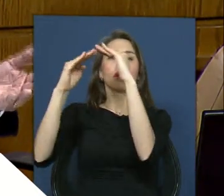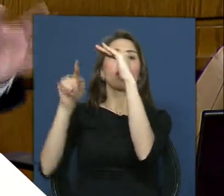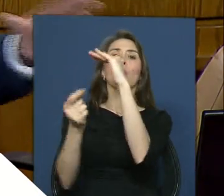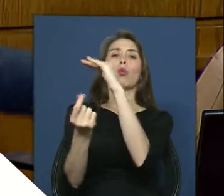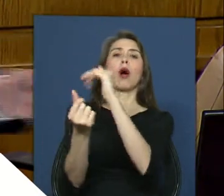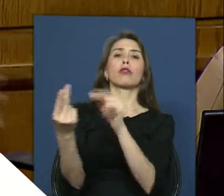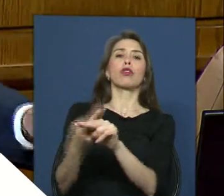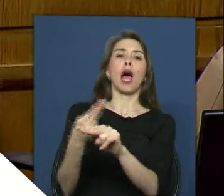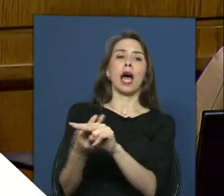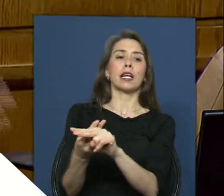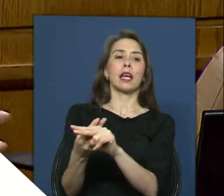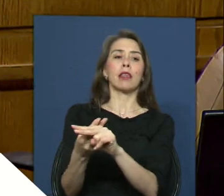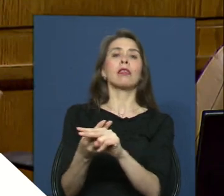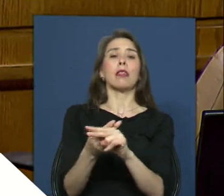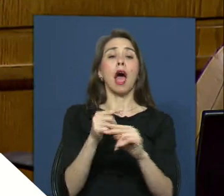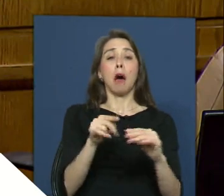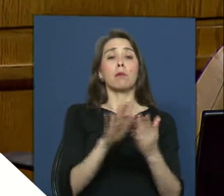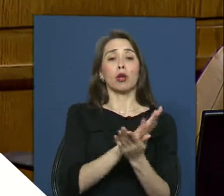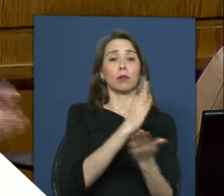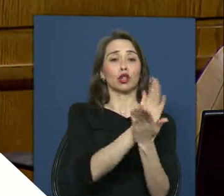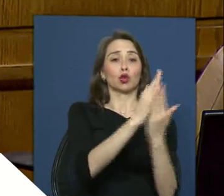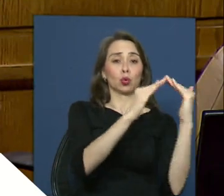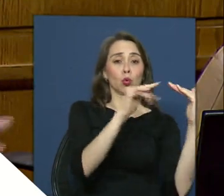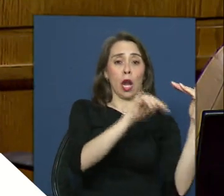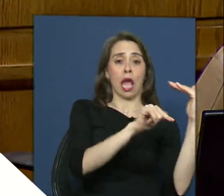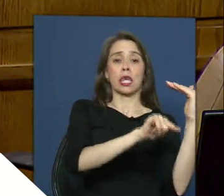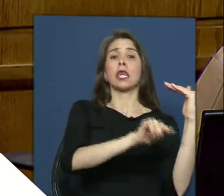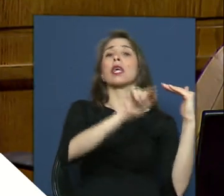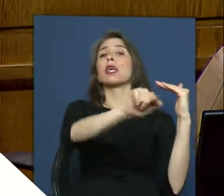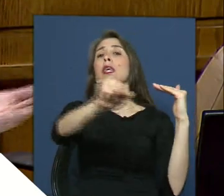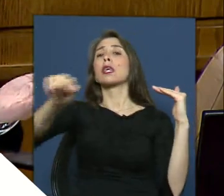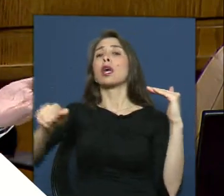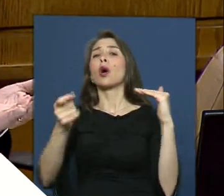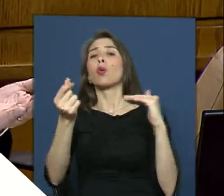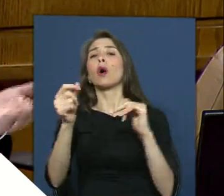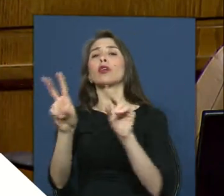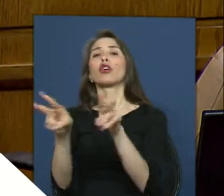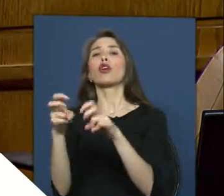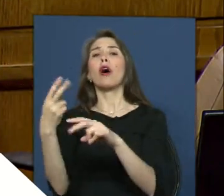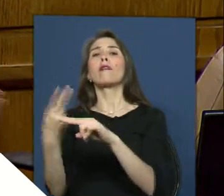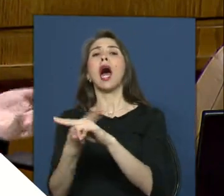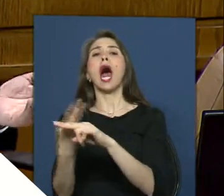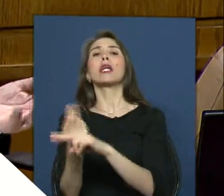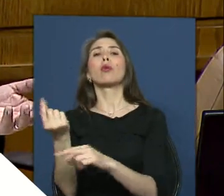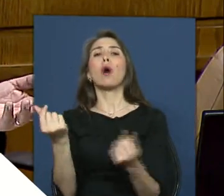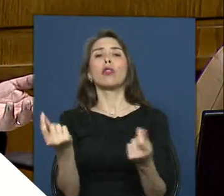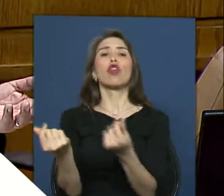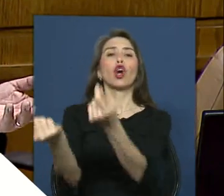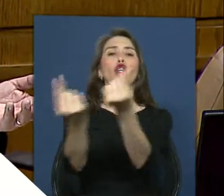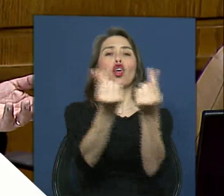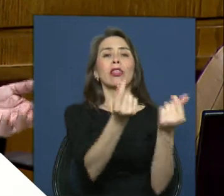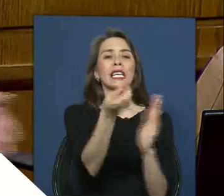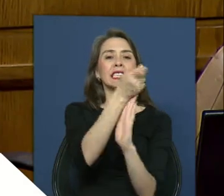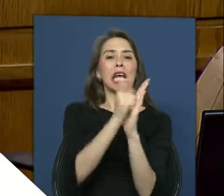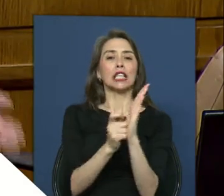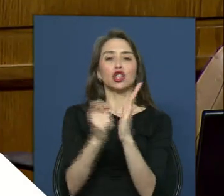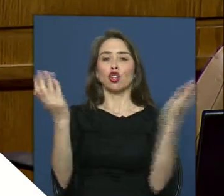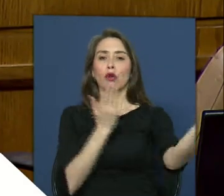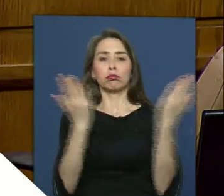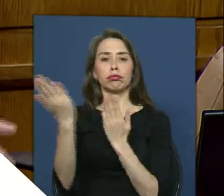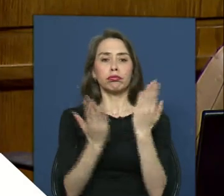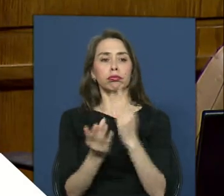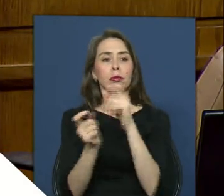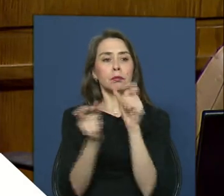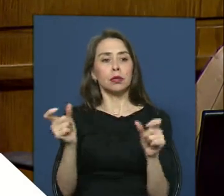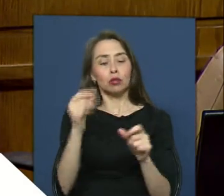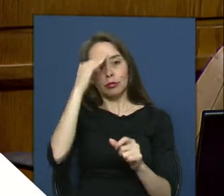que está arrendada en el mismo sector. Eso es. ¿Y qué es lo que se hace? A través de cotizaciones, de gente